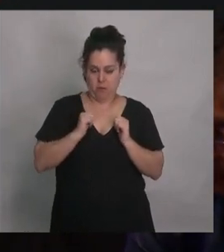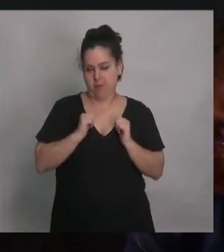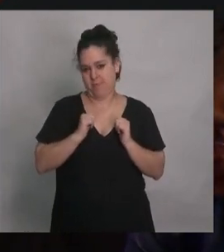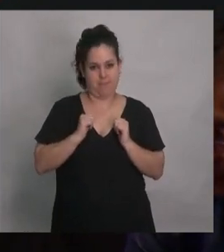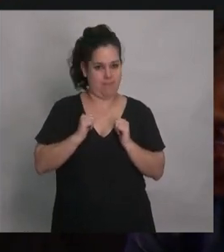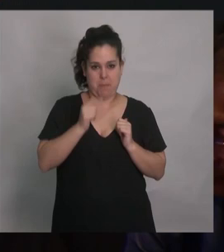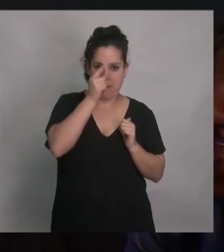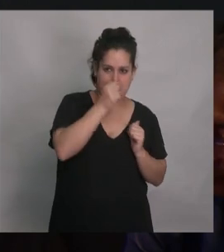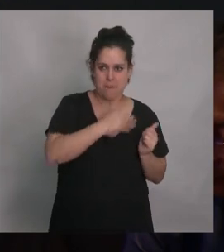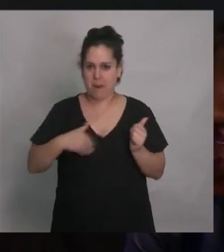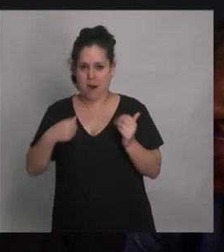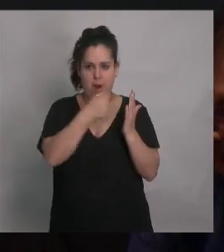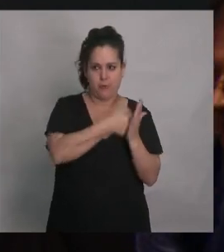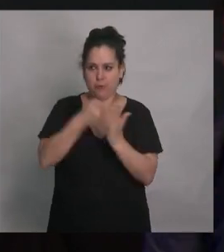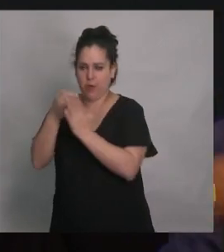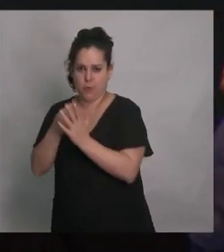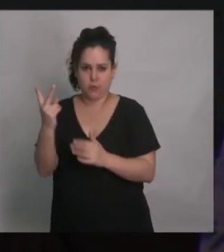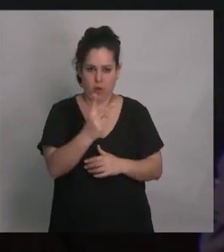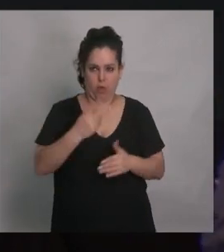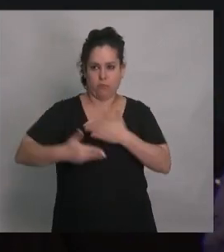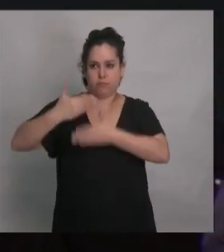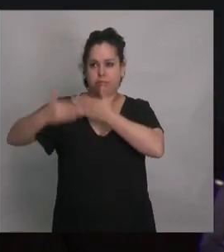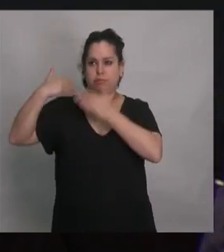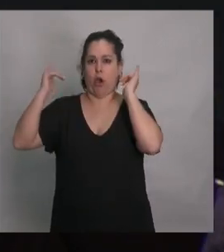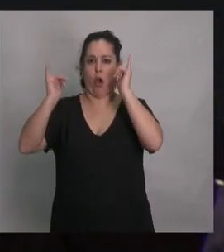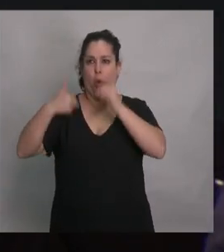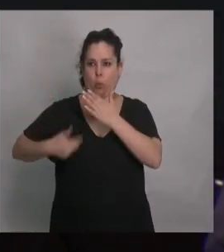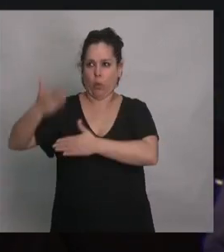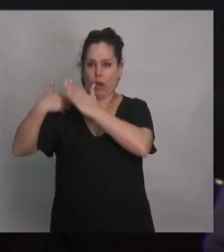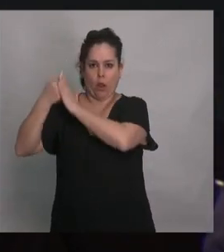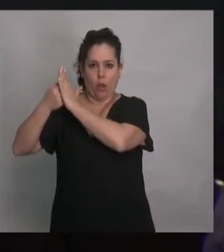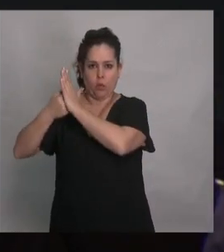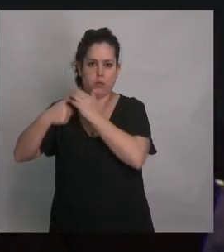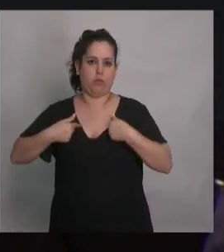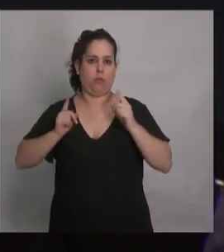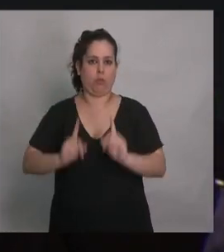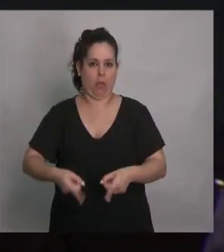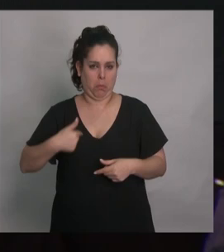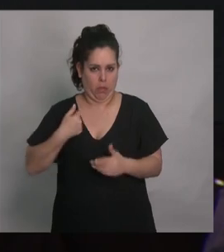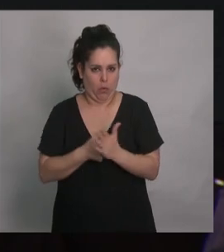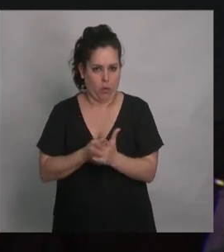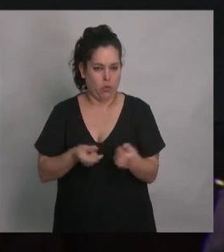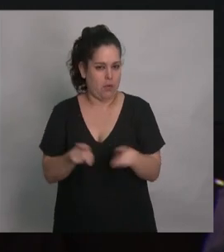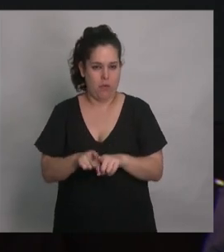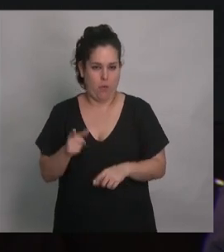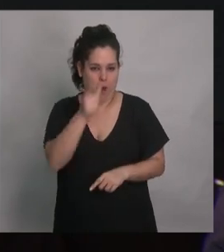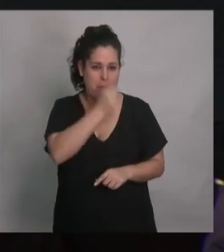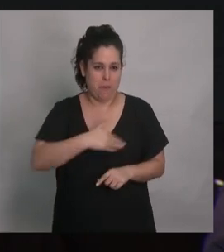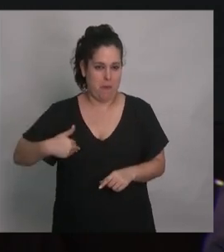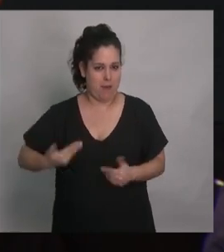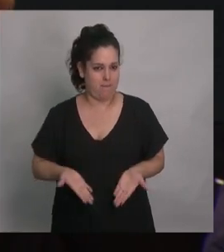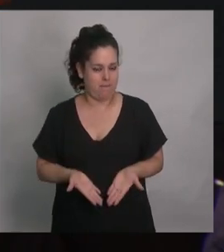hicieron mis padres y las generaciones antes de mí para decir a mí misma